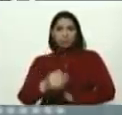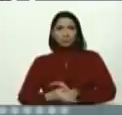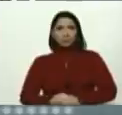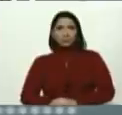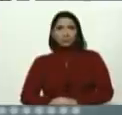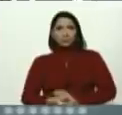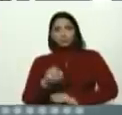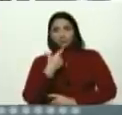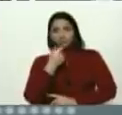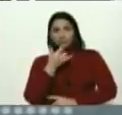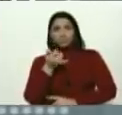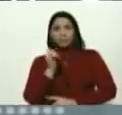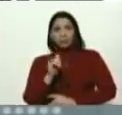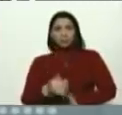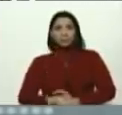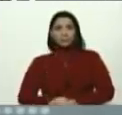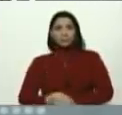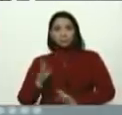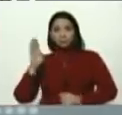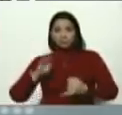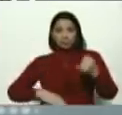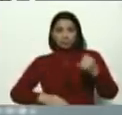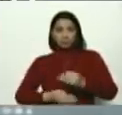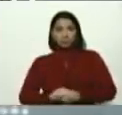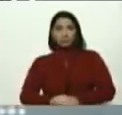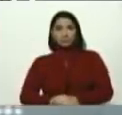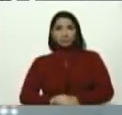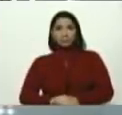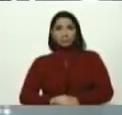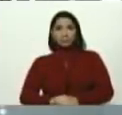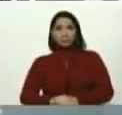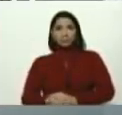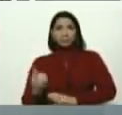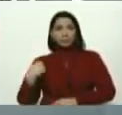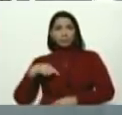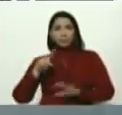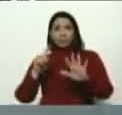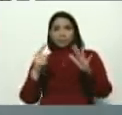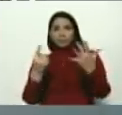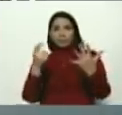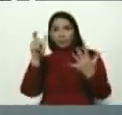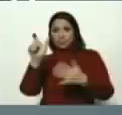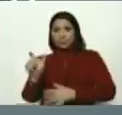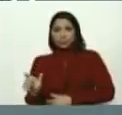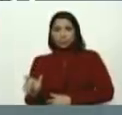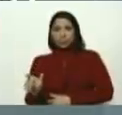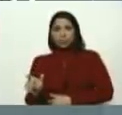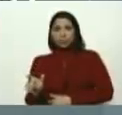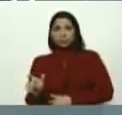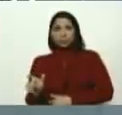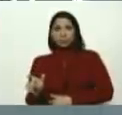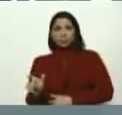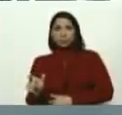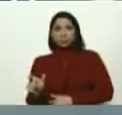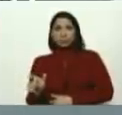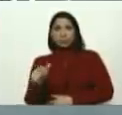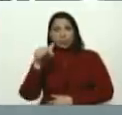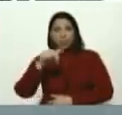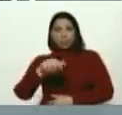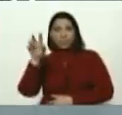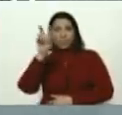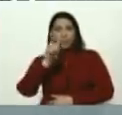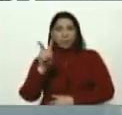su tratamiento. Y finalmente, tenemos el sexto caso de los que se presentaron hoy en